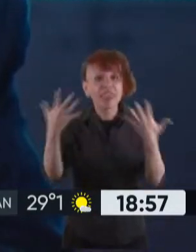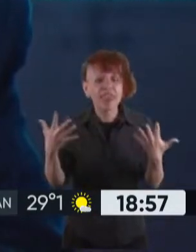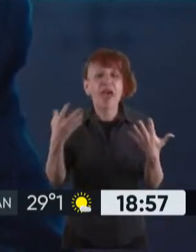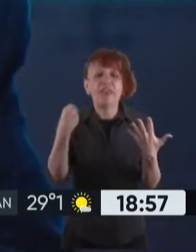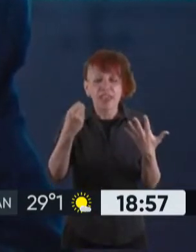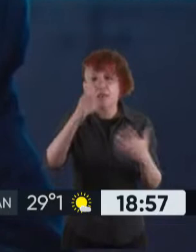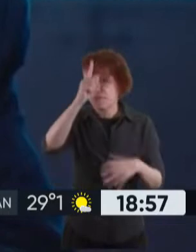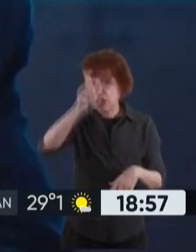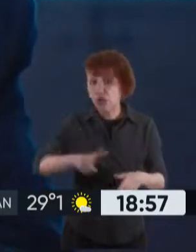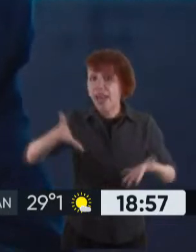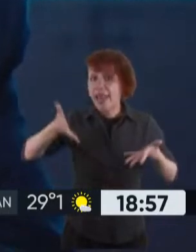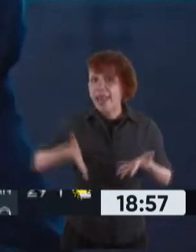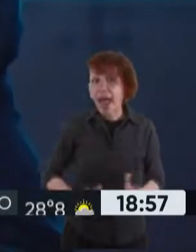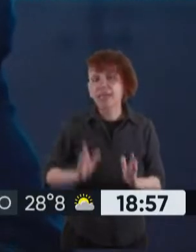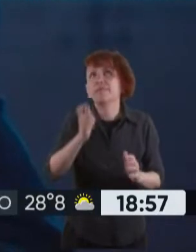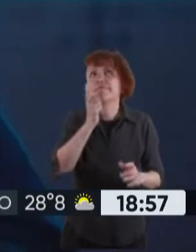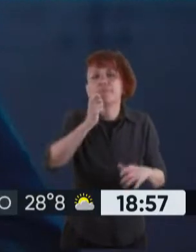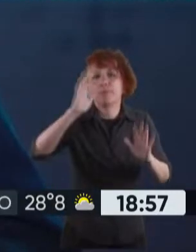el pueblo